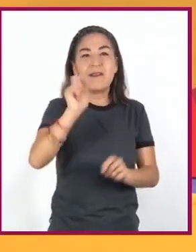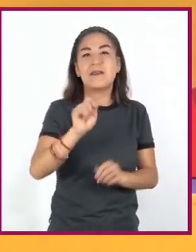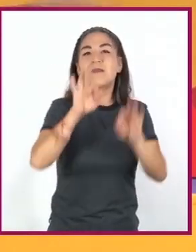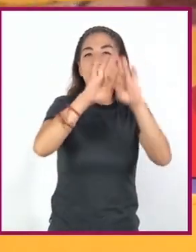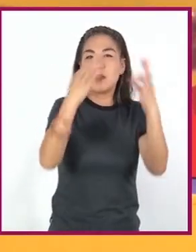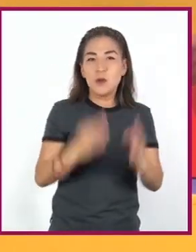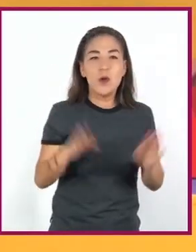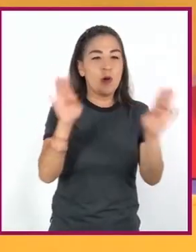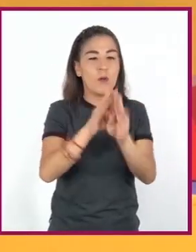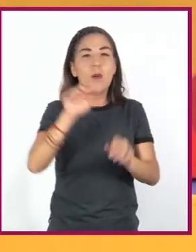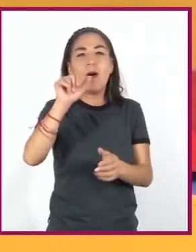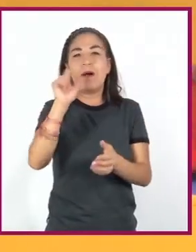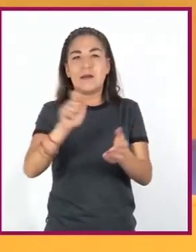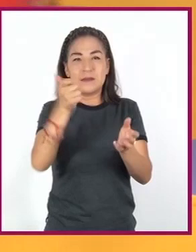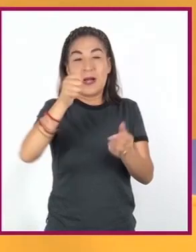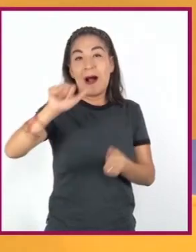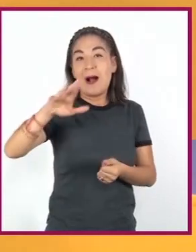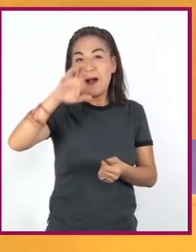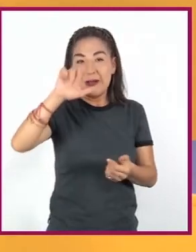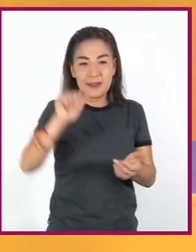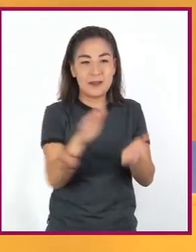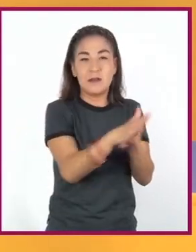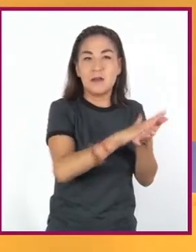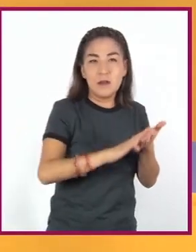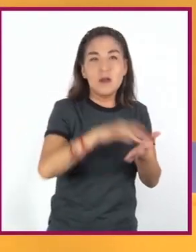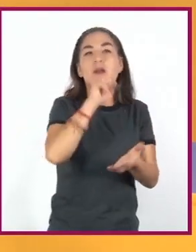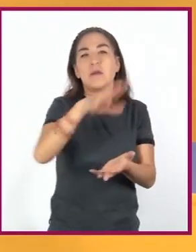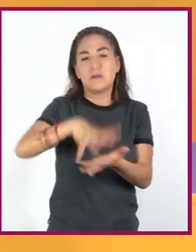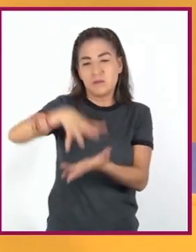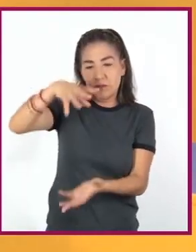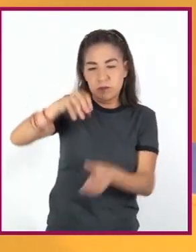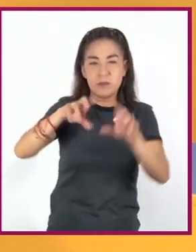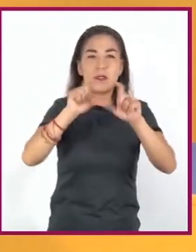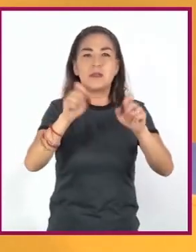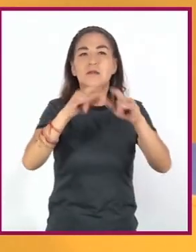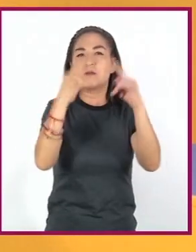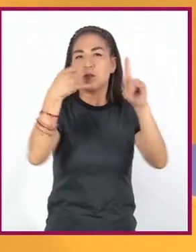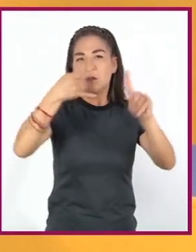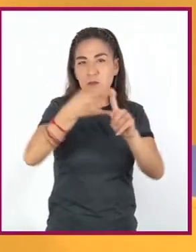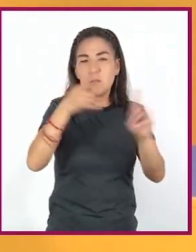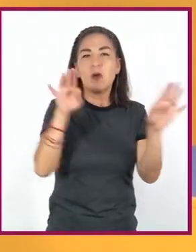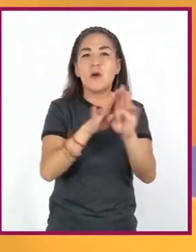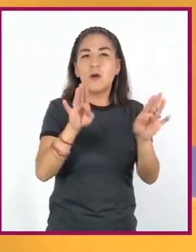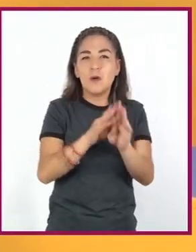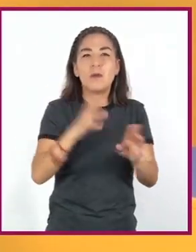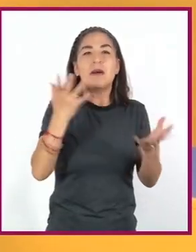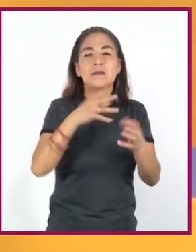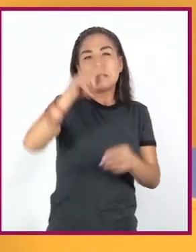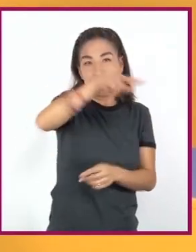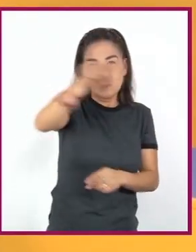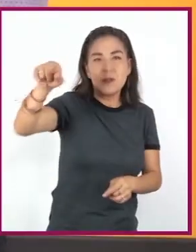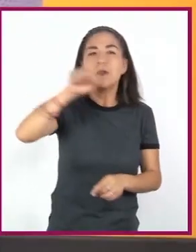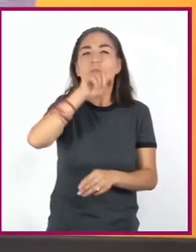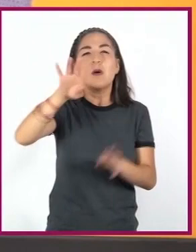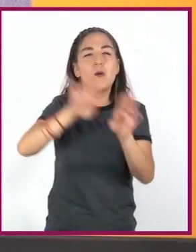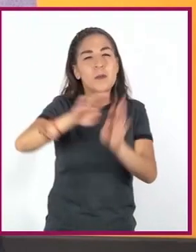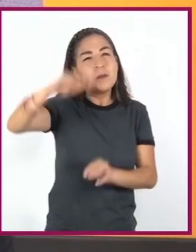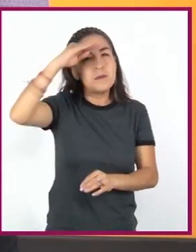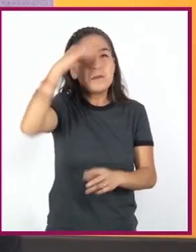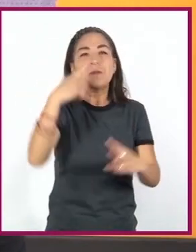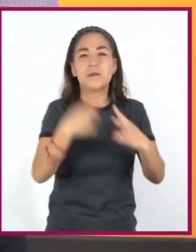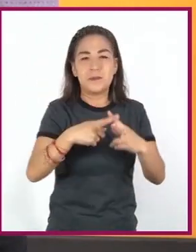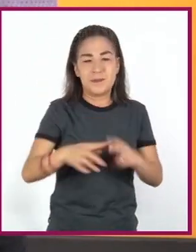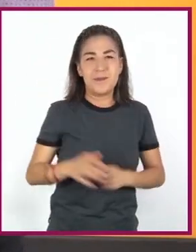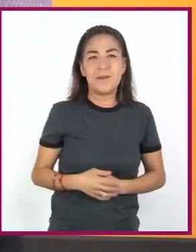área y obtener el volumen de un cuerpo geométrico, sino que logren desarrollar su pensamiento deductivo.